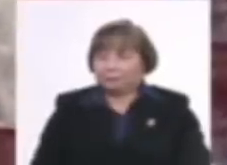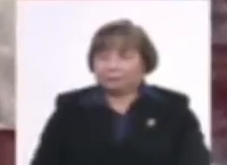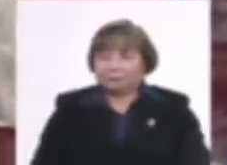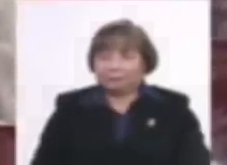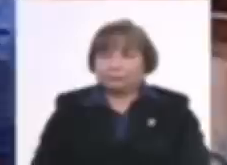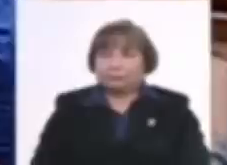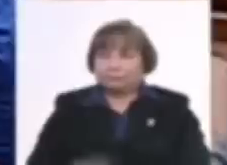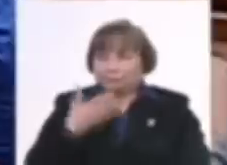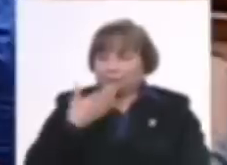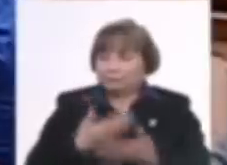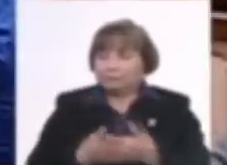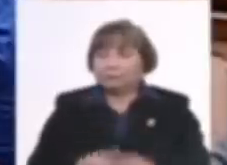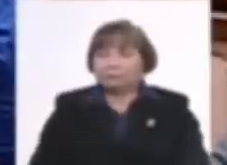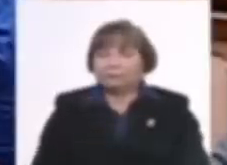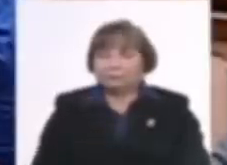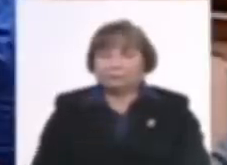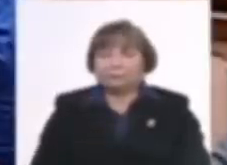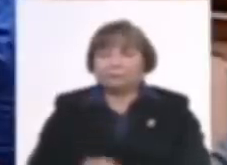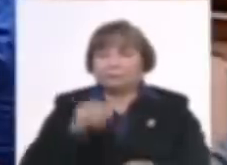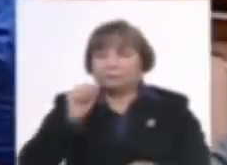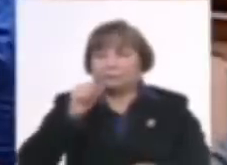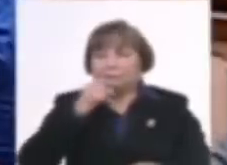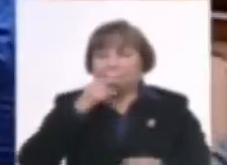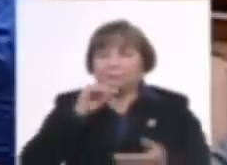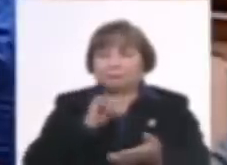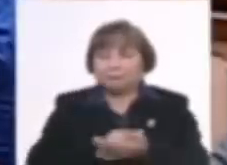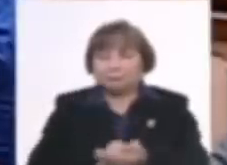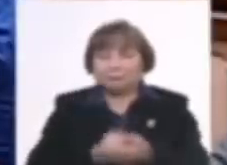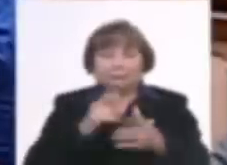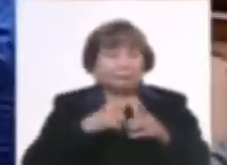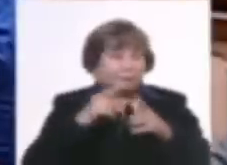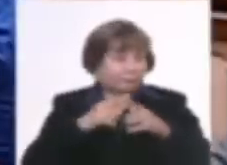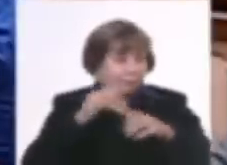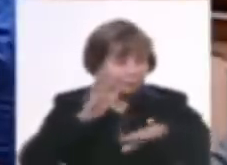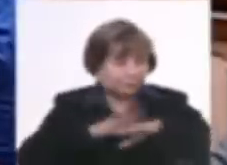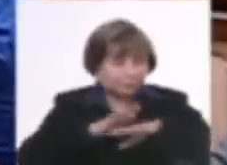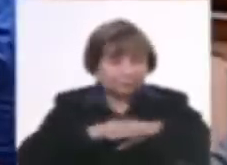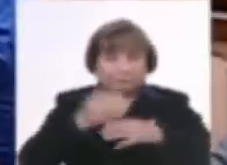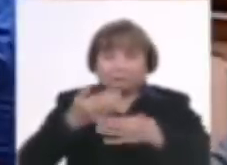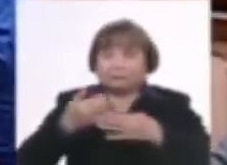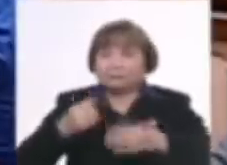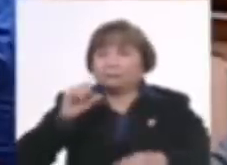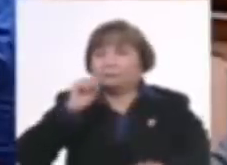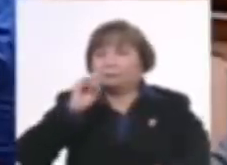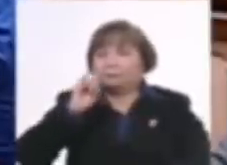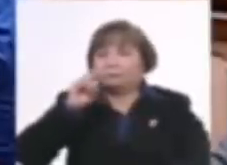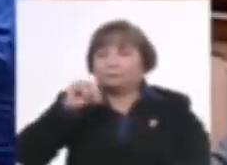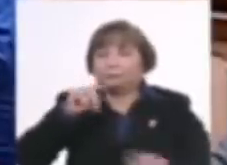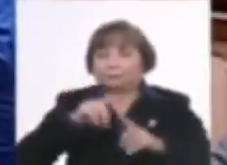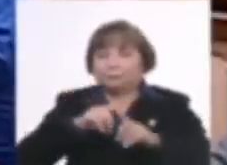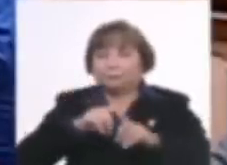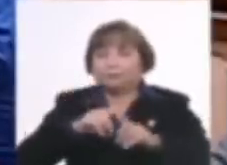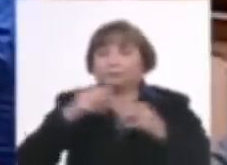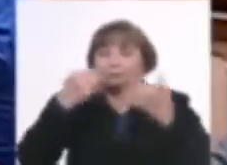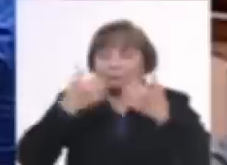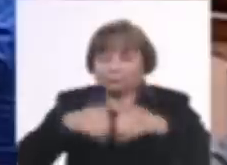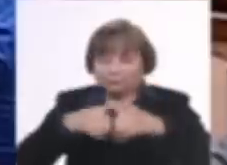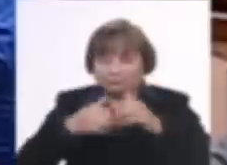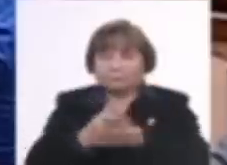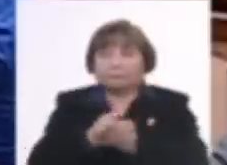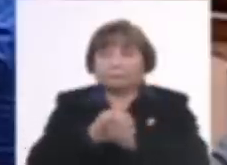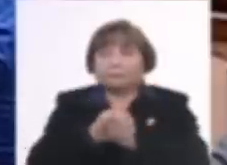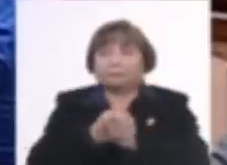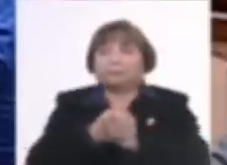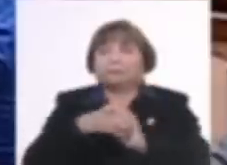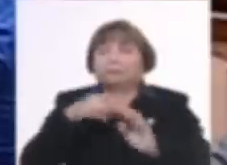Congresista Bárbara. Sí, presidente, hay que entonces hacer un llamado desde aquí a la SUNAT, porque las empresas de sus